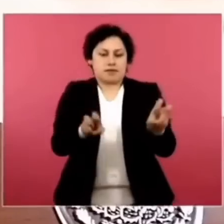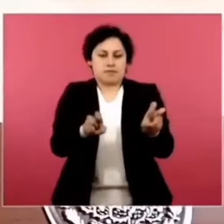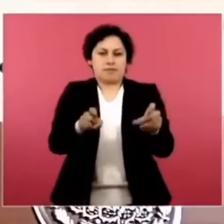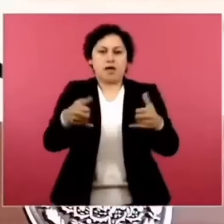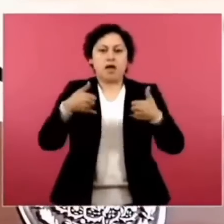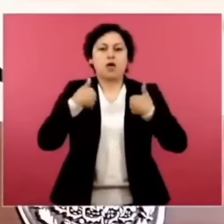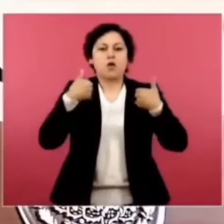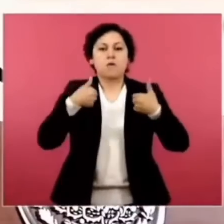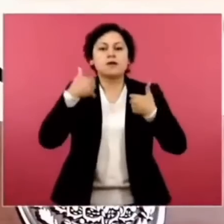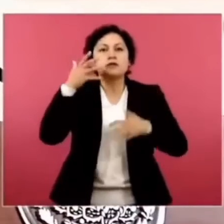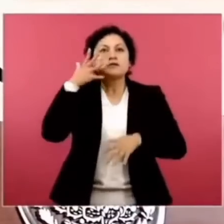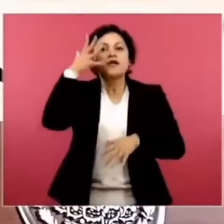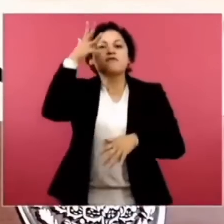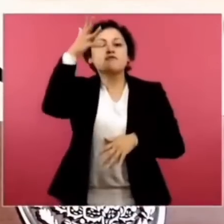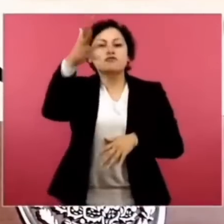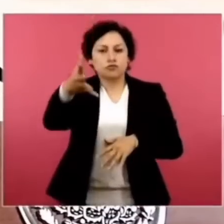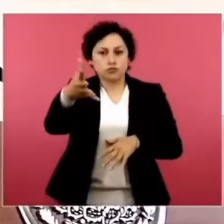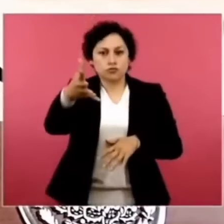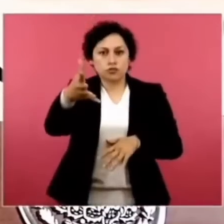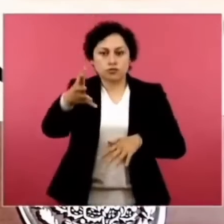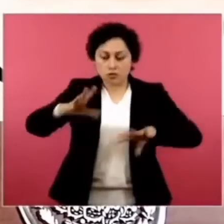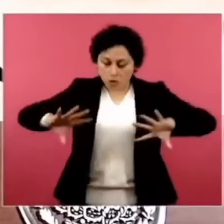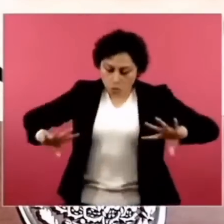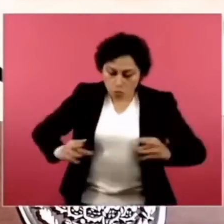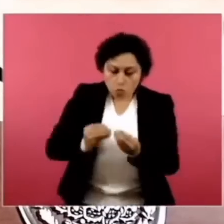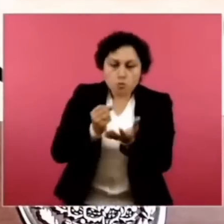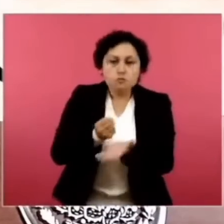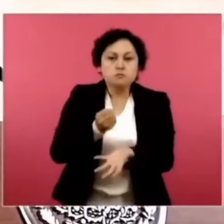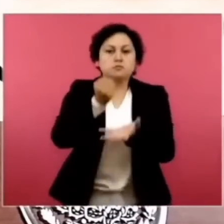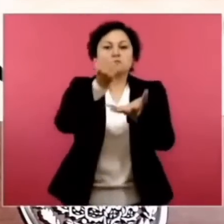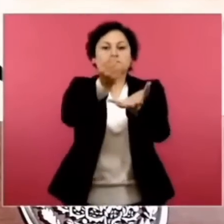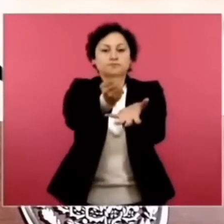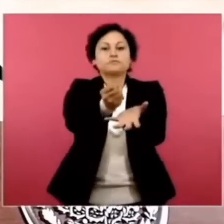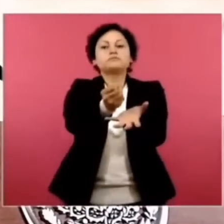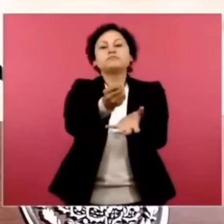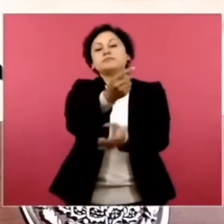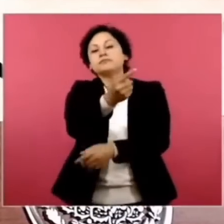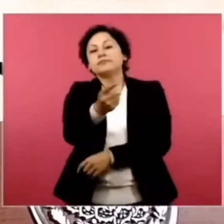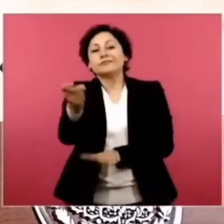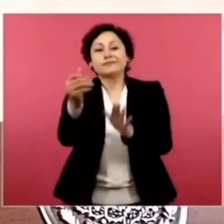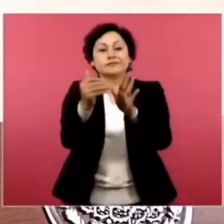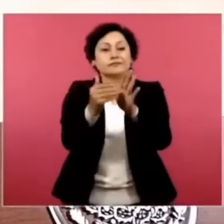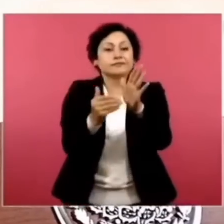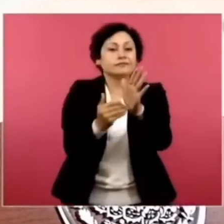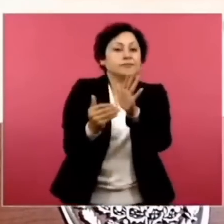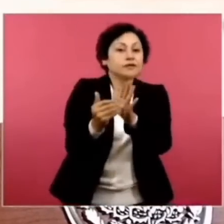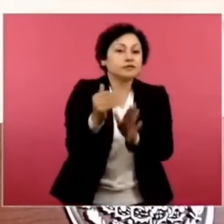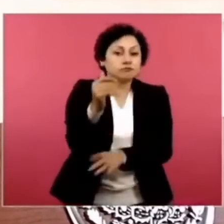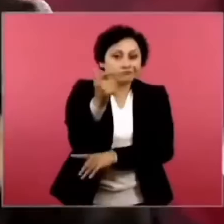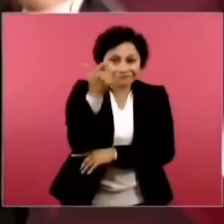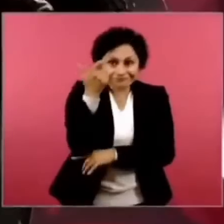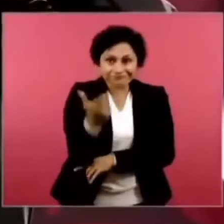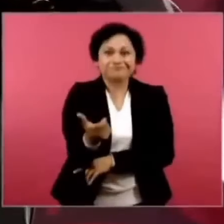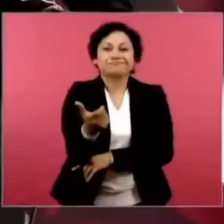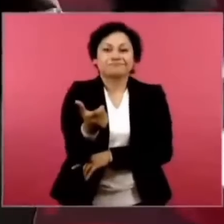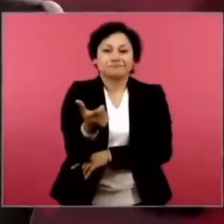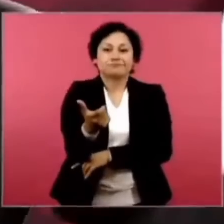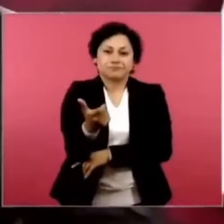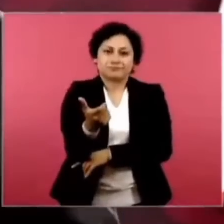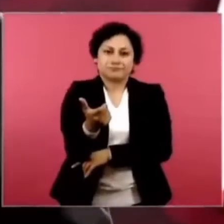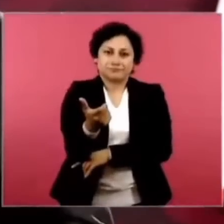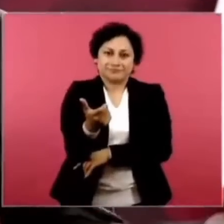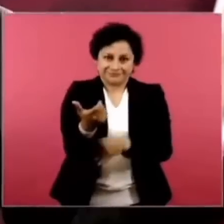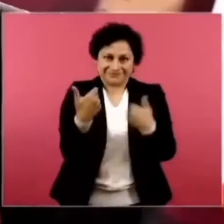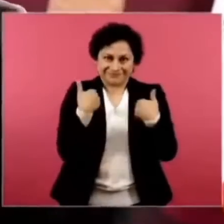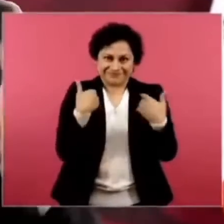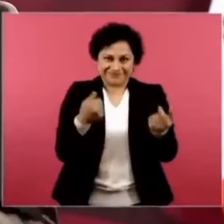ha significado una inversión de 100,000 millones de pesos, precisamente. Hablamos de 100,000